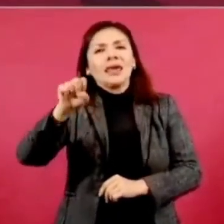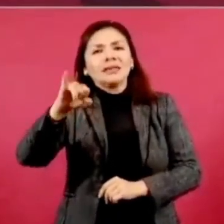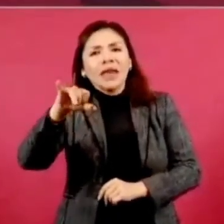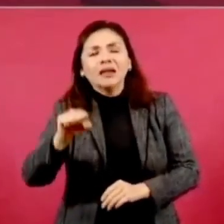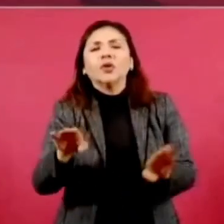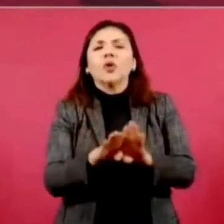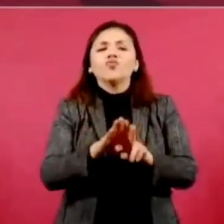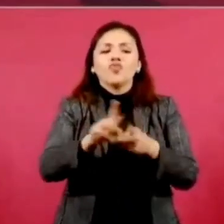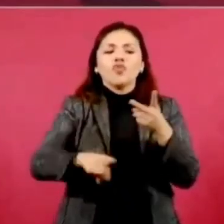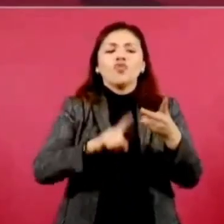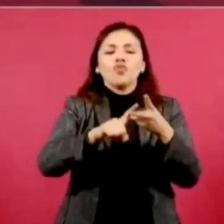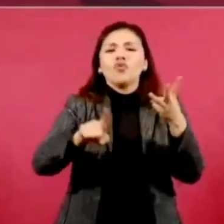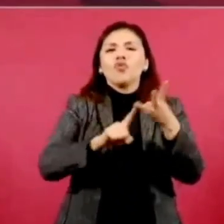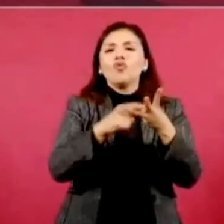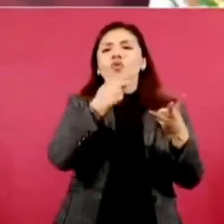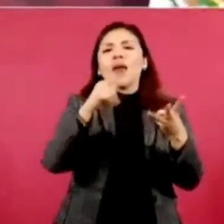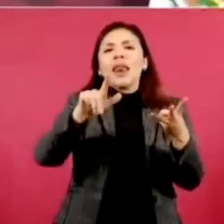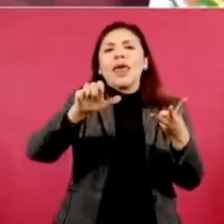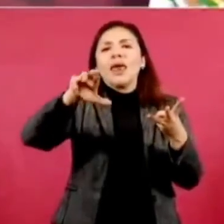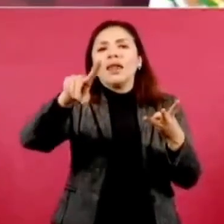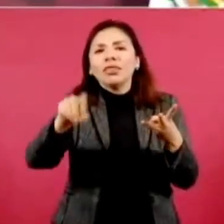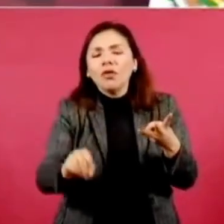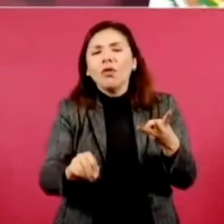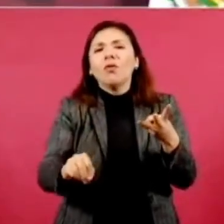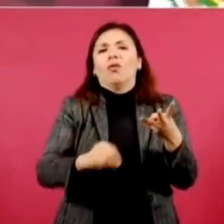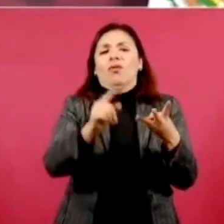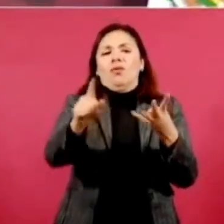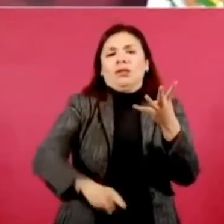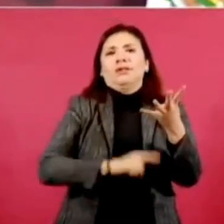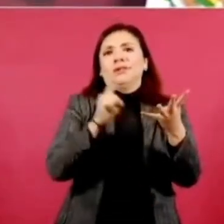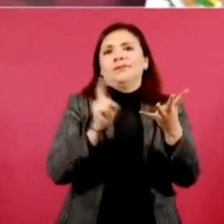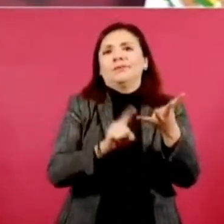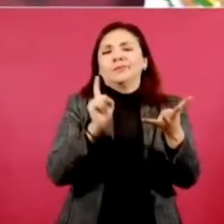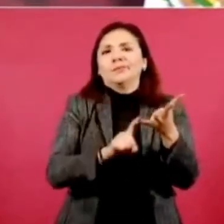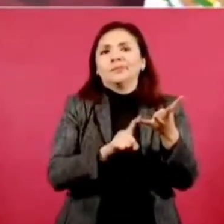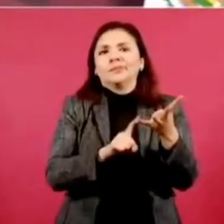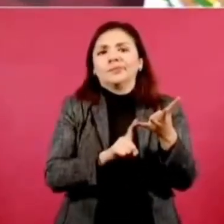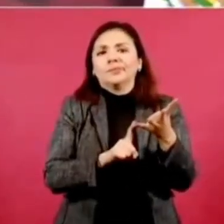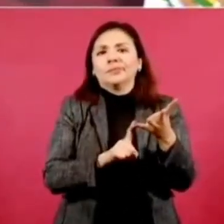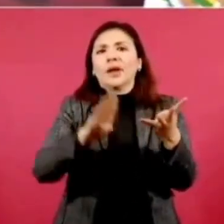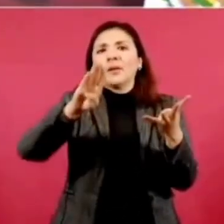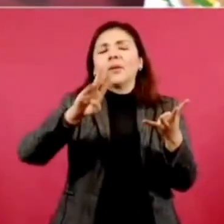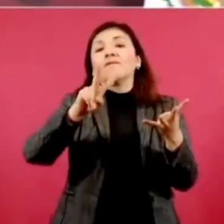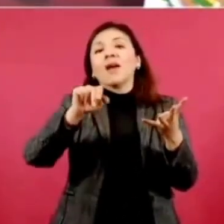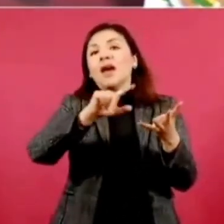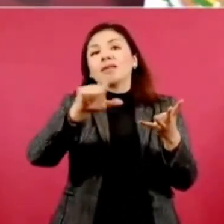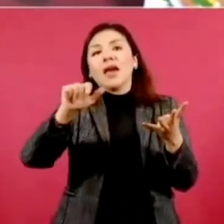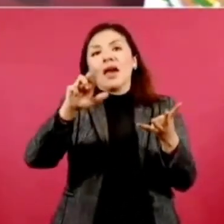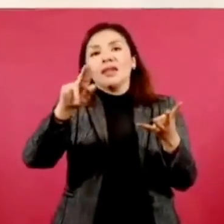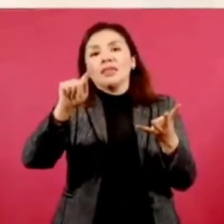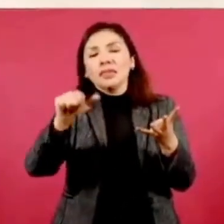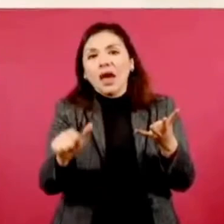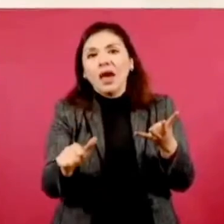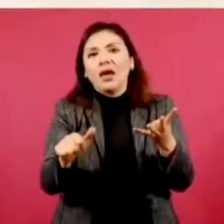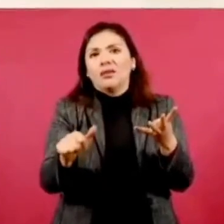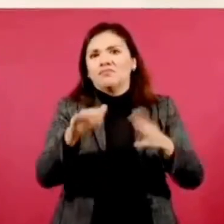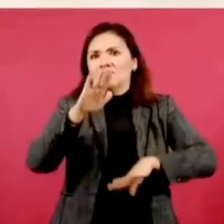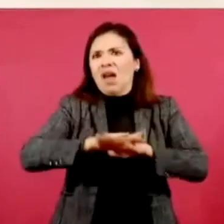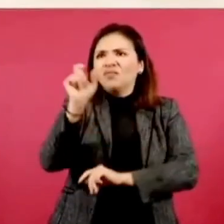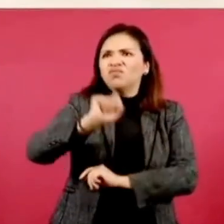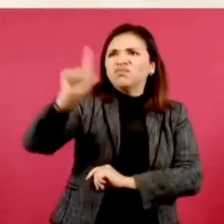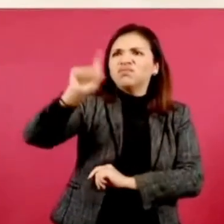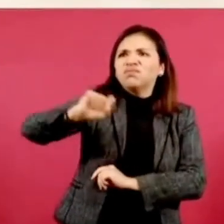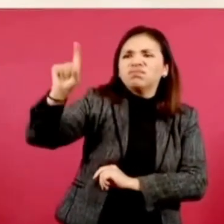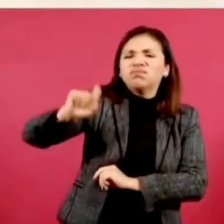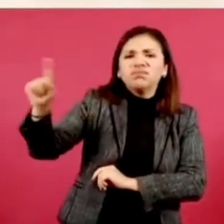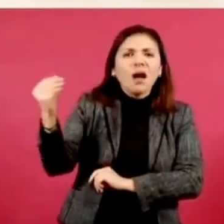Lerdo, con la rectitud de Vallarta, de los grandes abogados